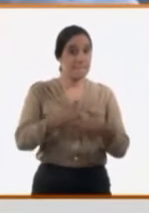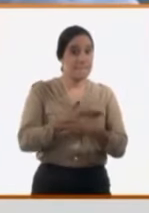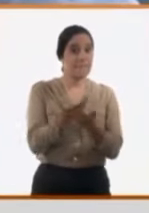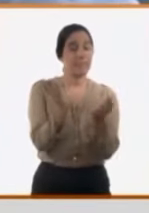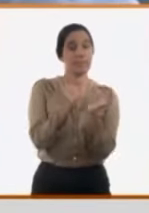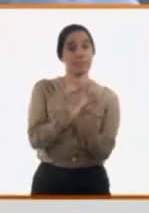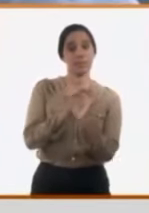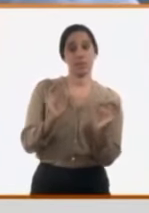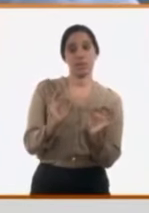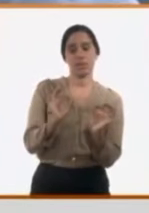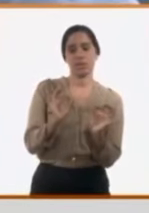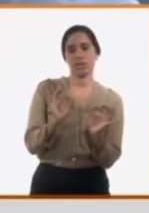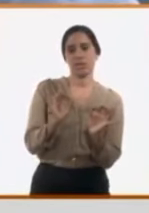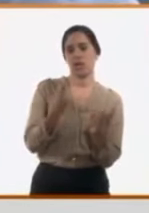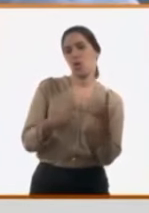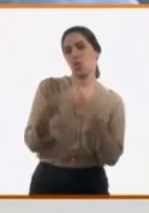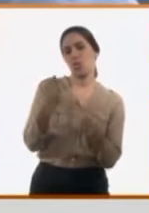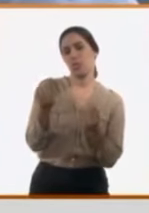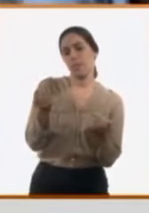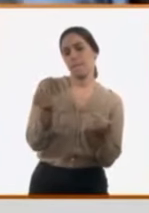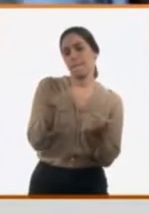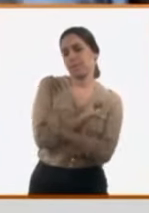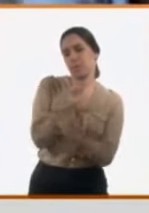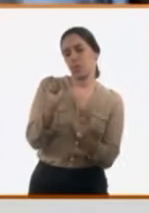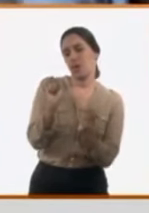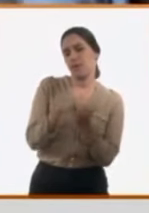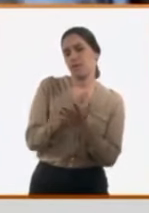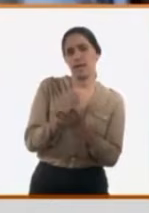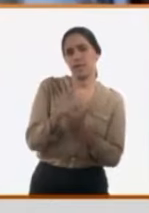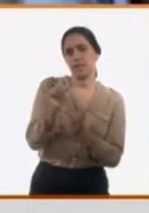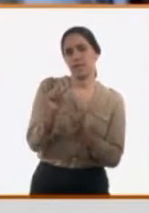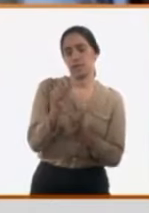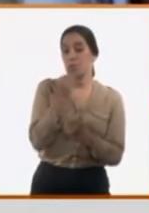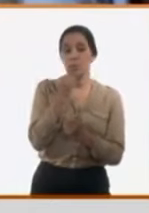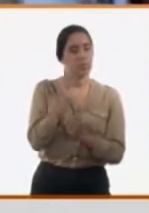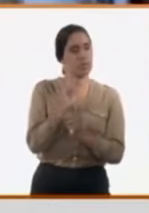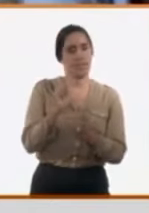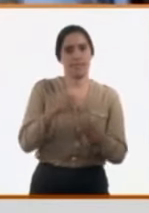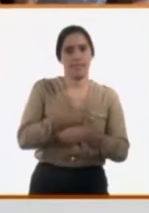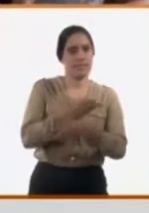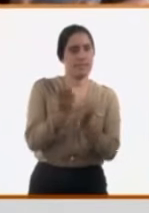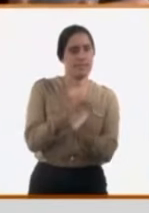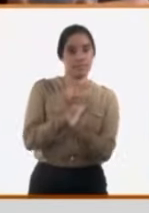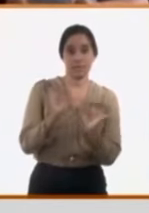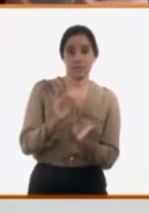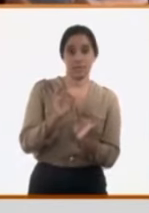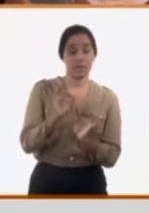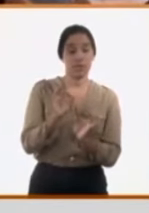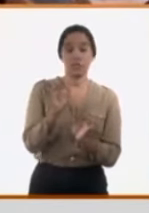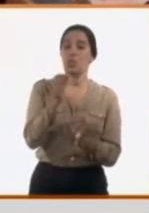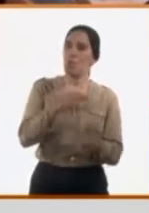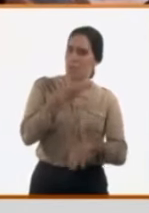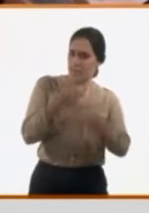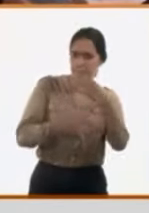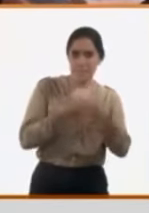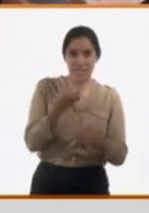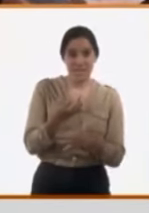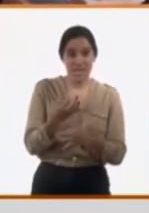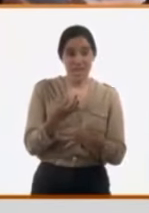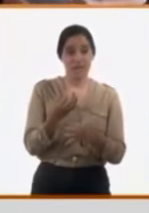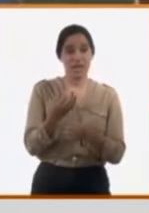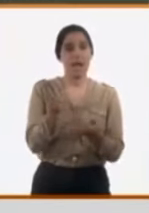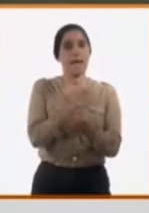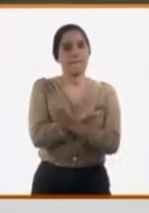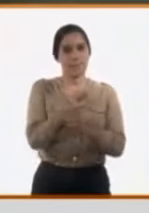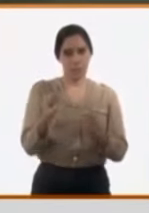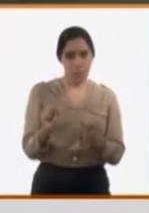no aprueba le dan Plaza primero tenemos que decir que la inmensa mayoría de las plazas se le dieron a los que aprobaron y a